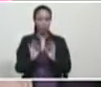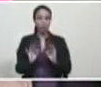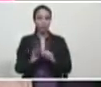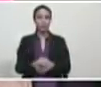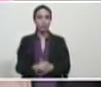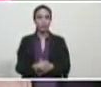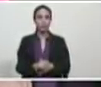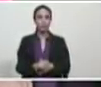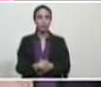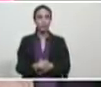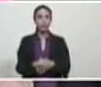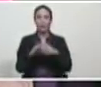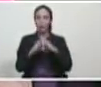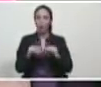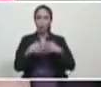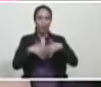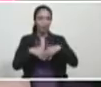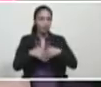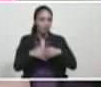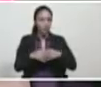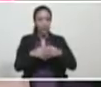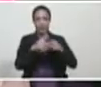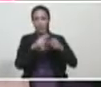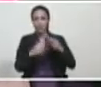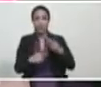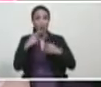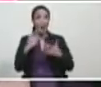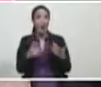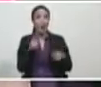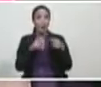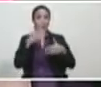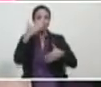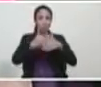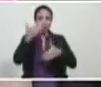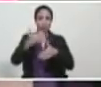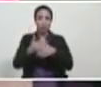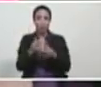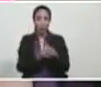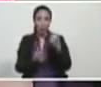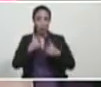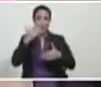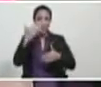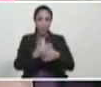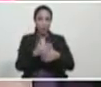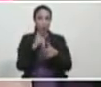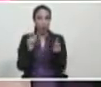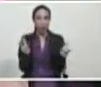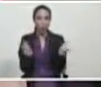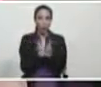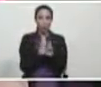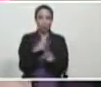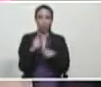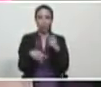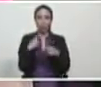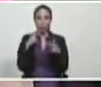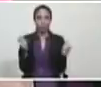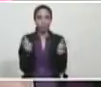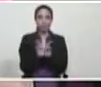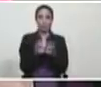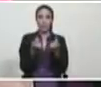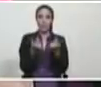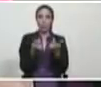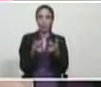nuestro sector industrial, producto del bloqueo económico, ha visto mermada su producción. Y a partir de